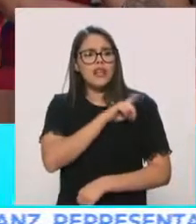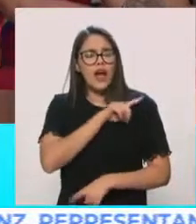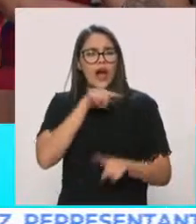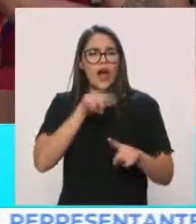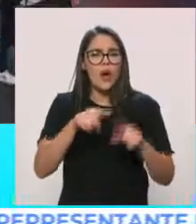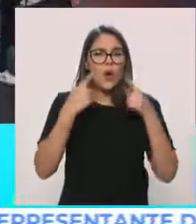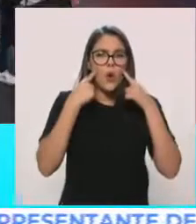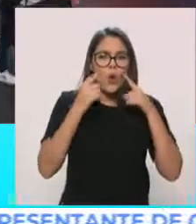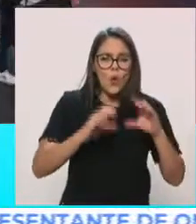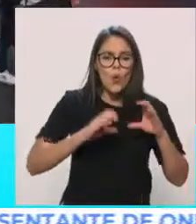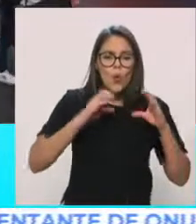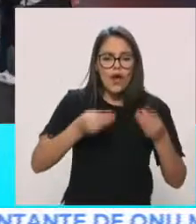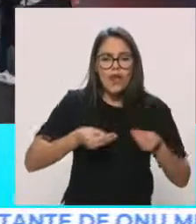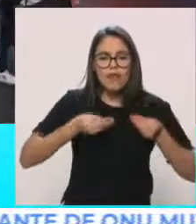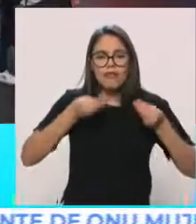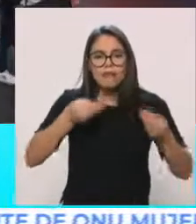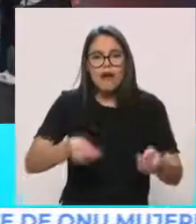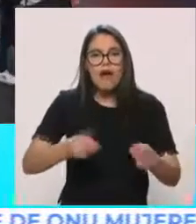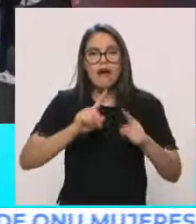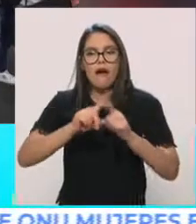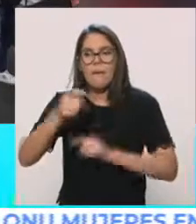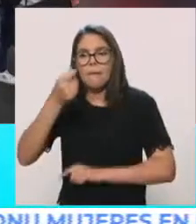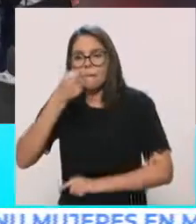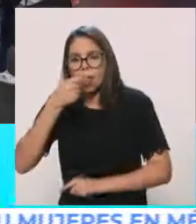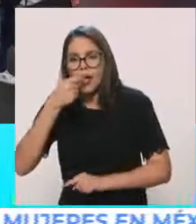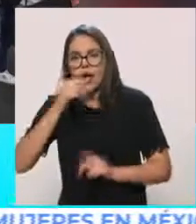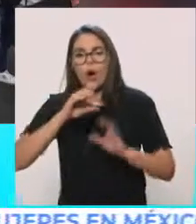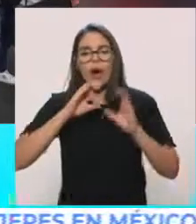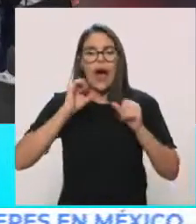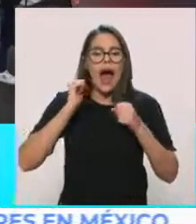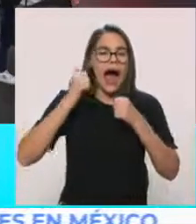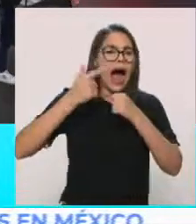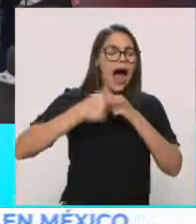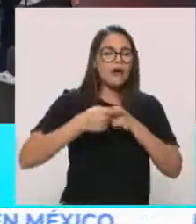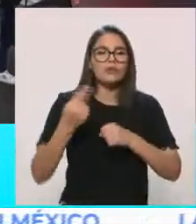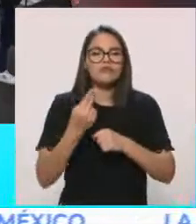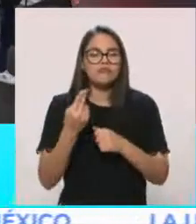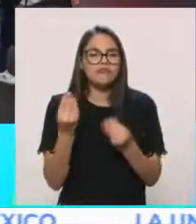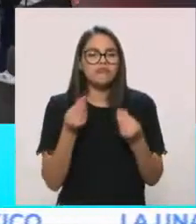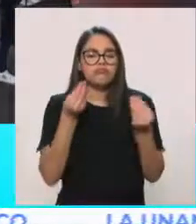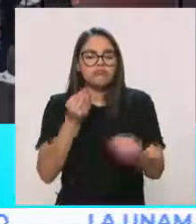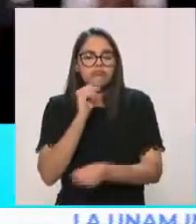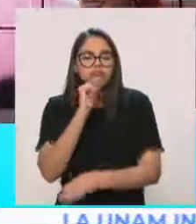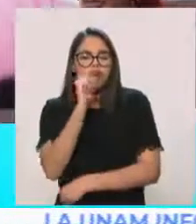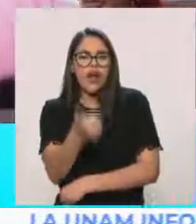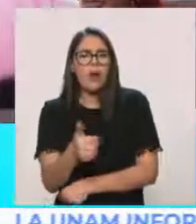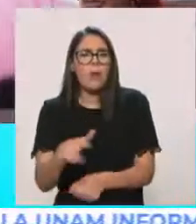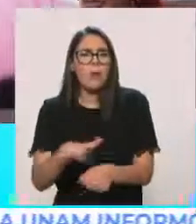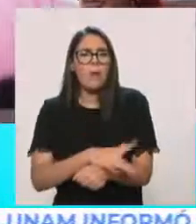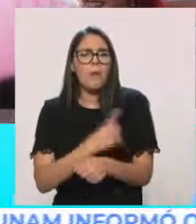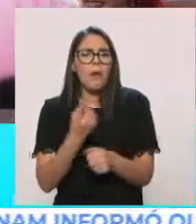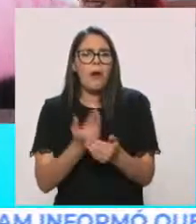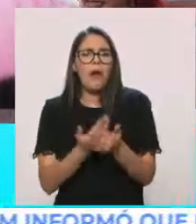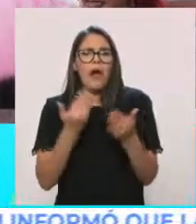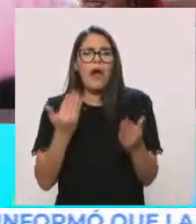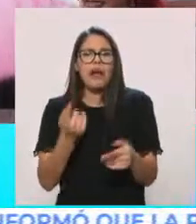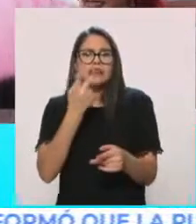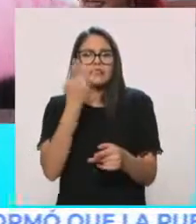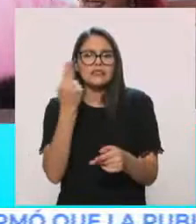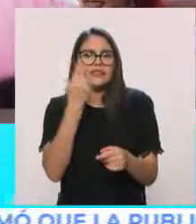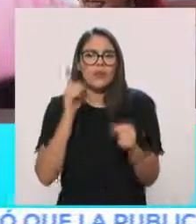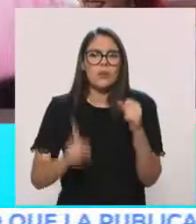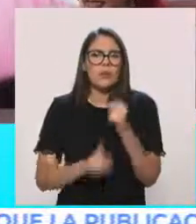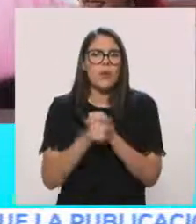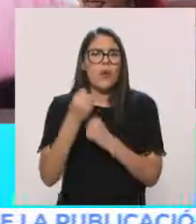donde otorguen insumos para estas poblaciones, ya que ahorita los insumos de prevención son los cubrebocas,